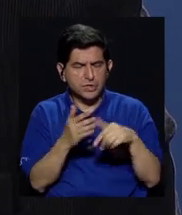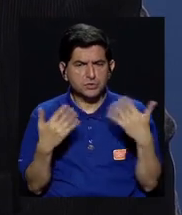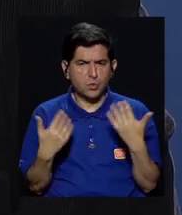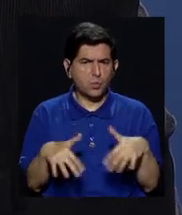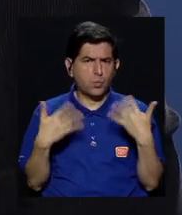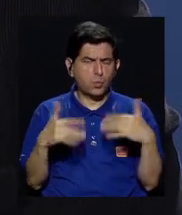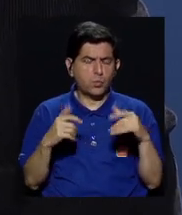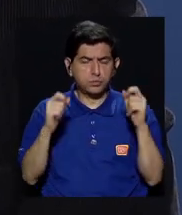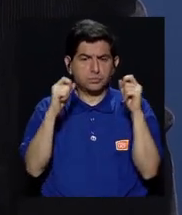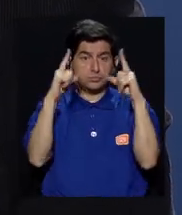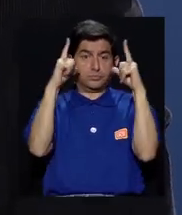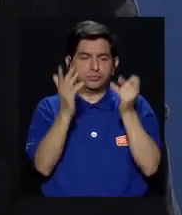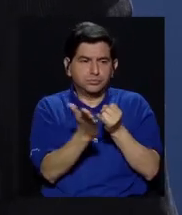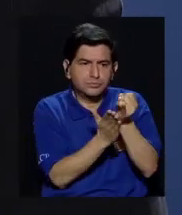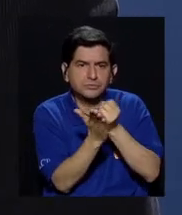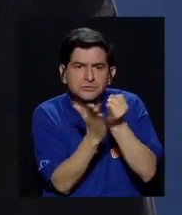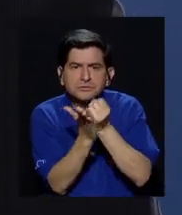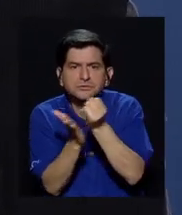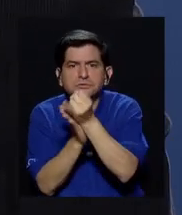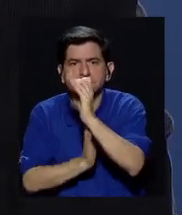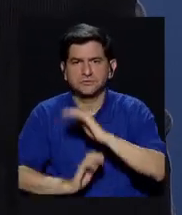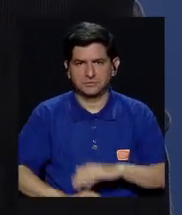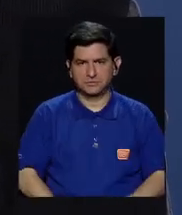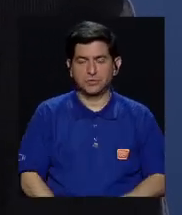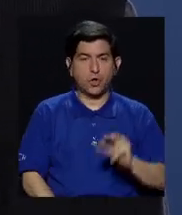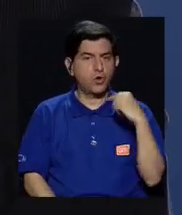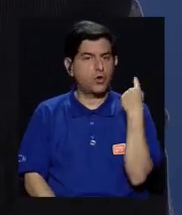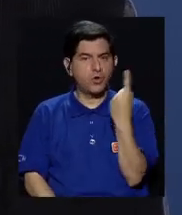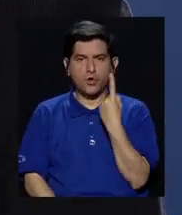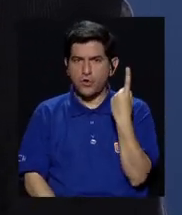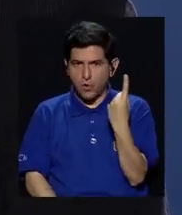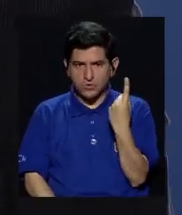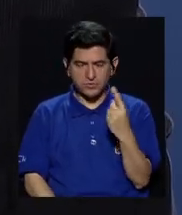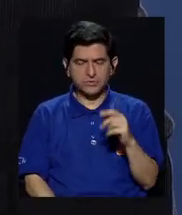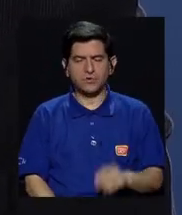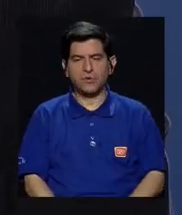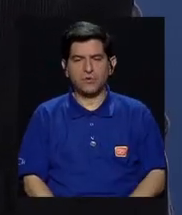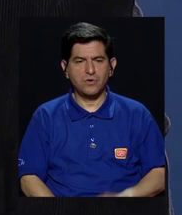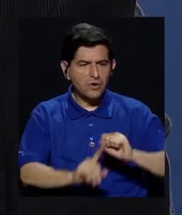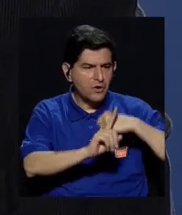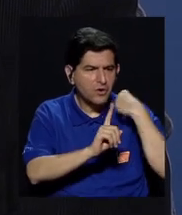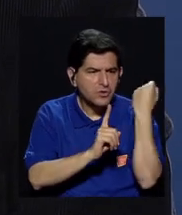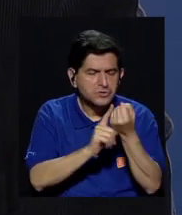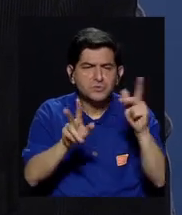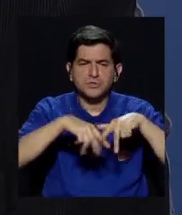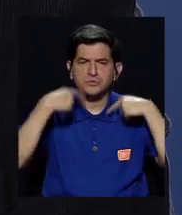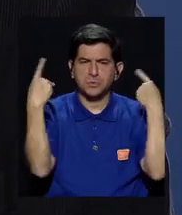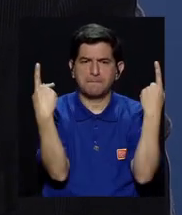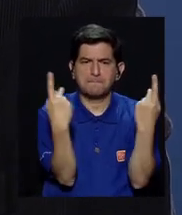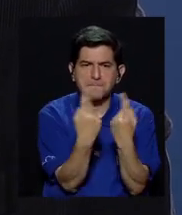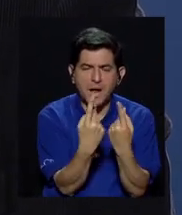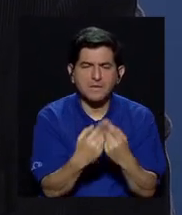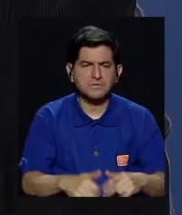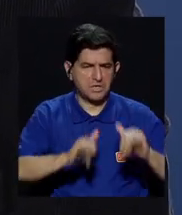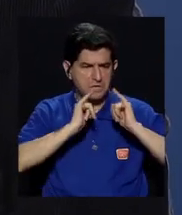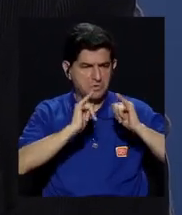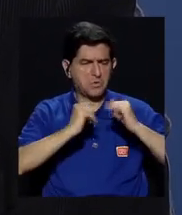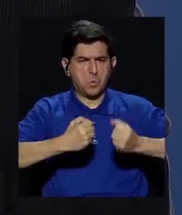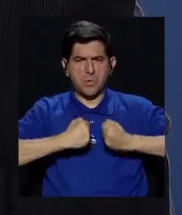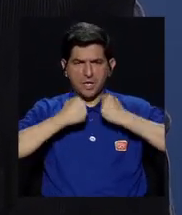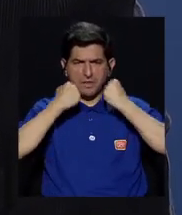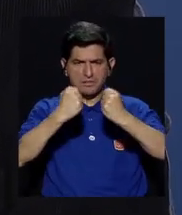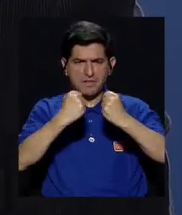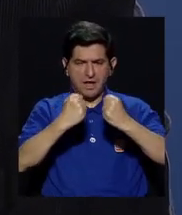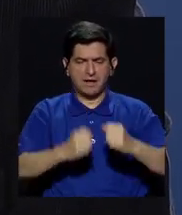extraordinarias para la investigación no solamente porque estamos ante un evento donde hay partidos en una igualdad de fuerzas